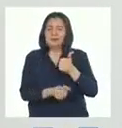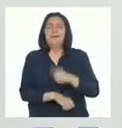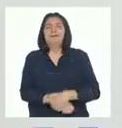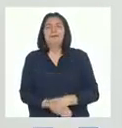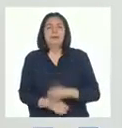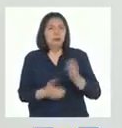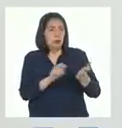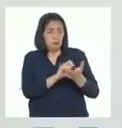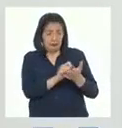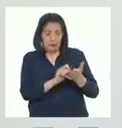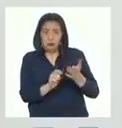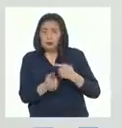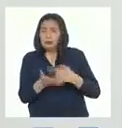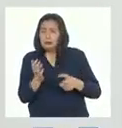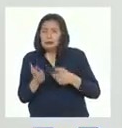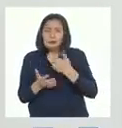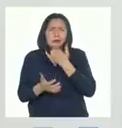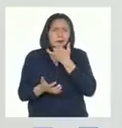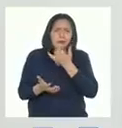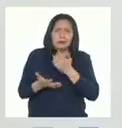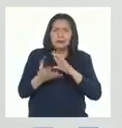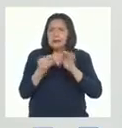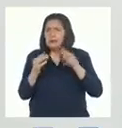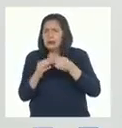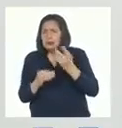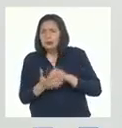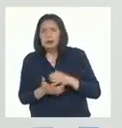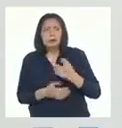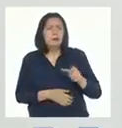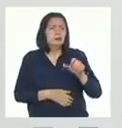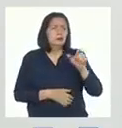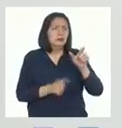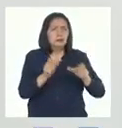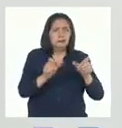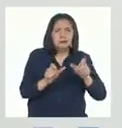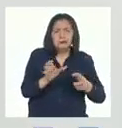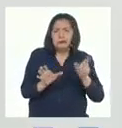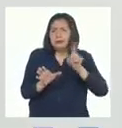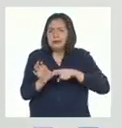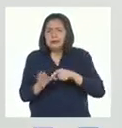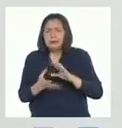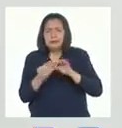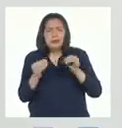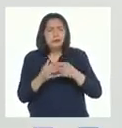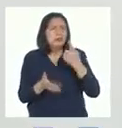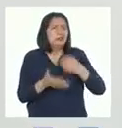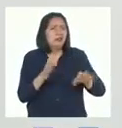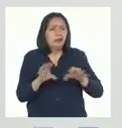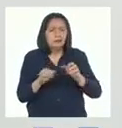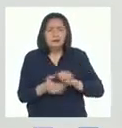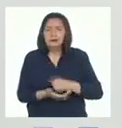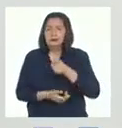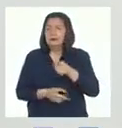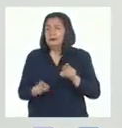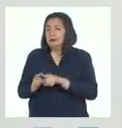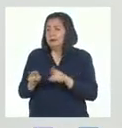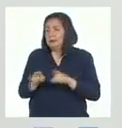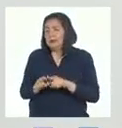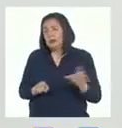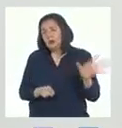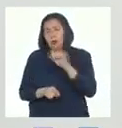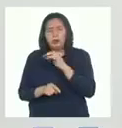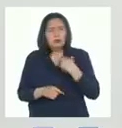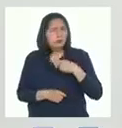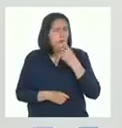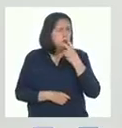Patricia. Tome nota de los hechos que suceden en el cuento, los personajes que intervienen y sus acciones, así como todo lo